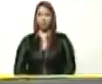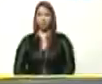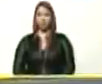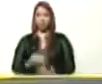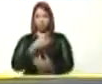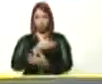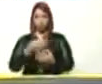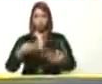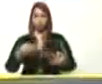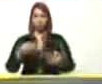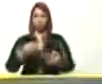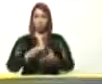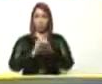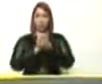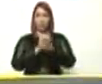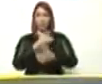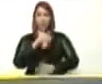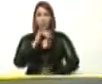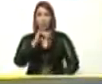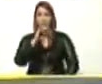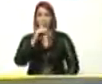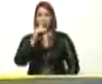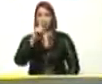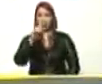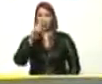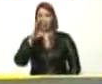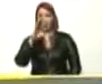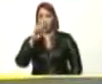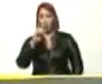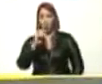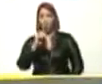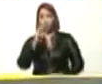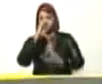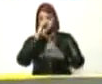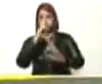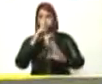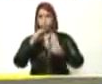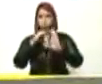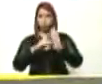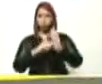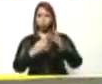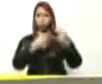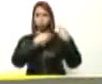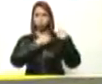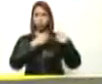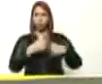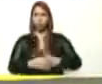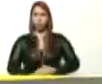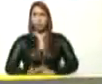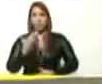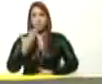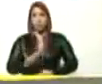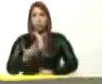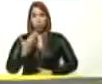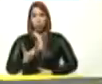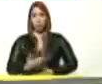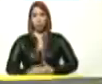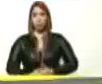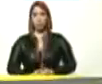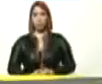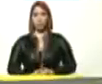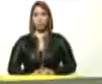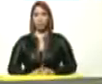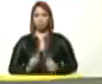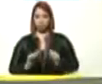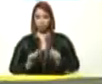correcto el compañero Didalco Bolívar ha cumplido un papel importante en